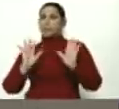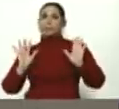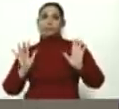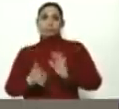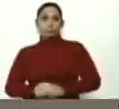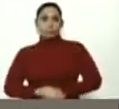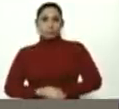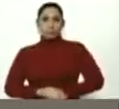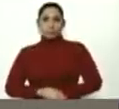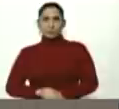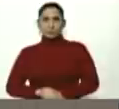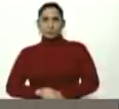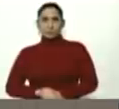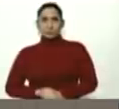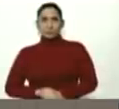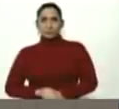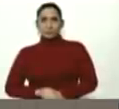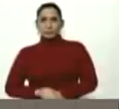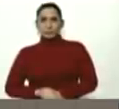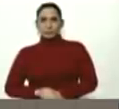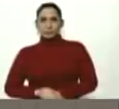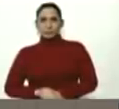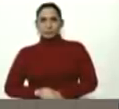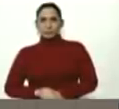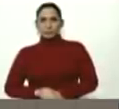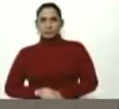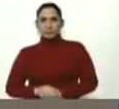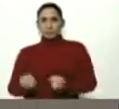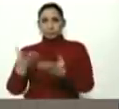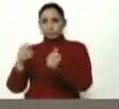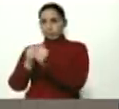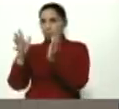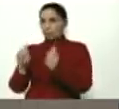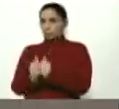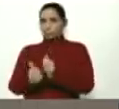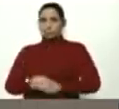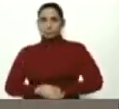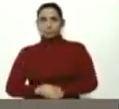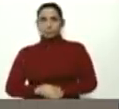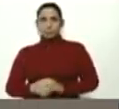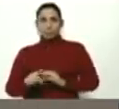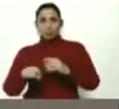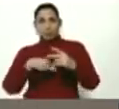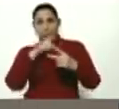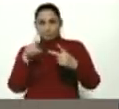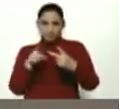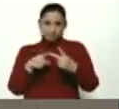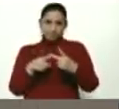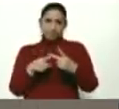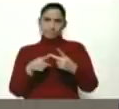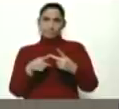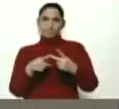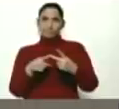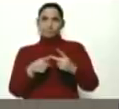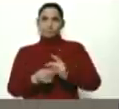esa fiesta allí en el estado Anzoátegui. Luego tenemos